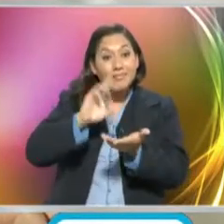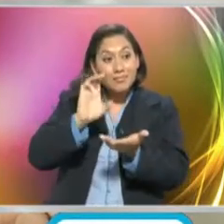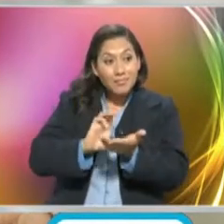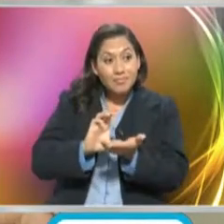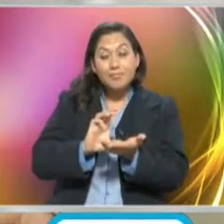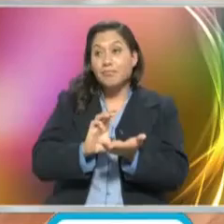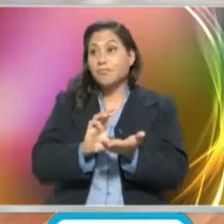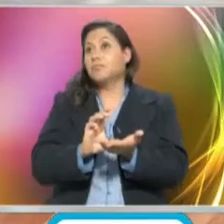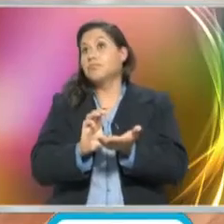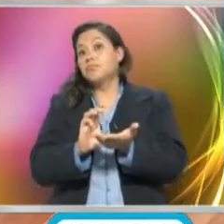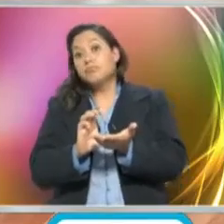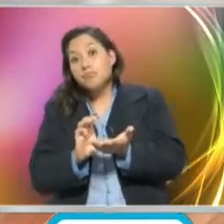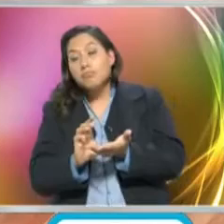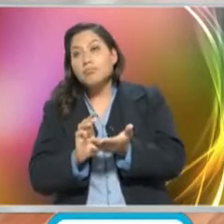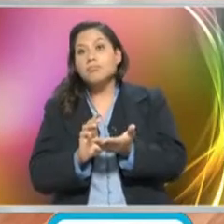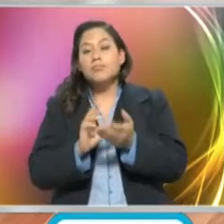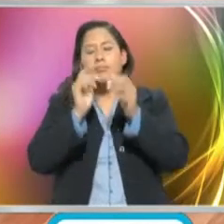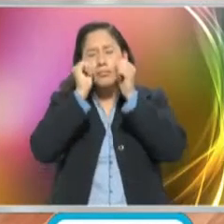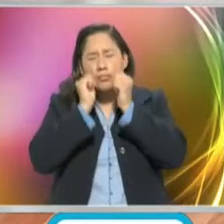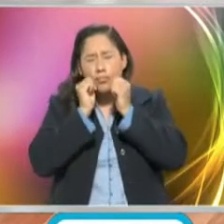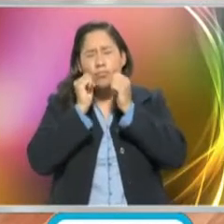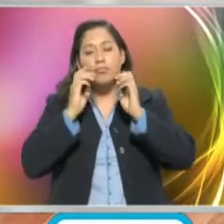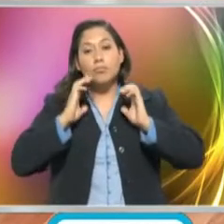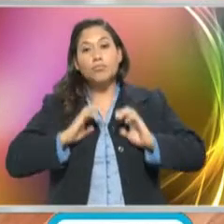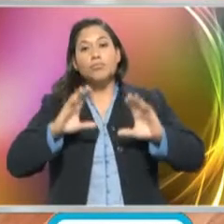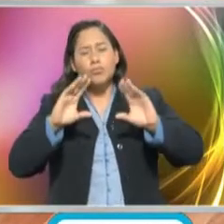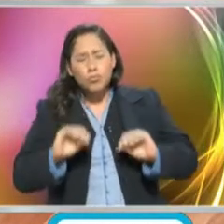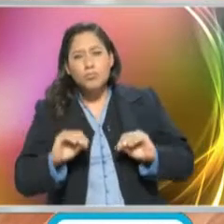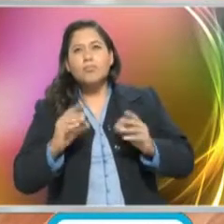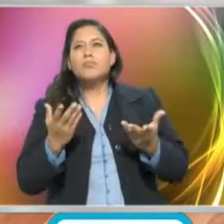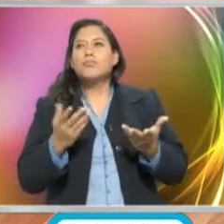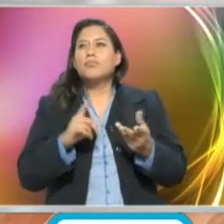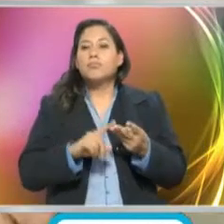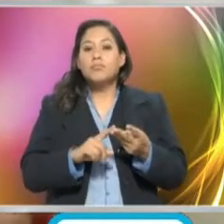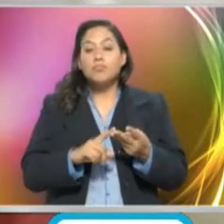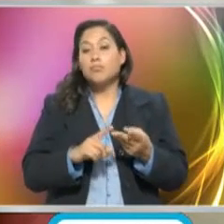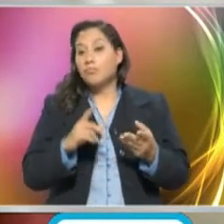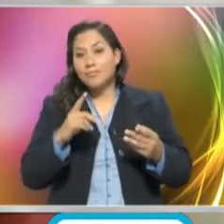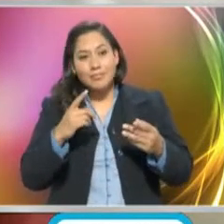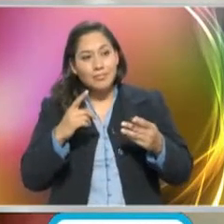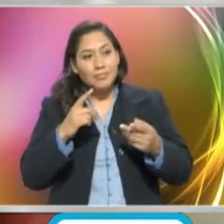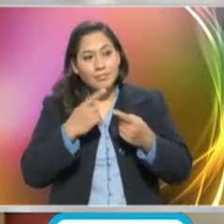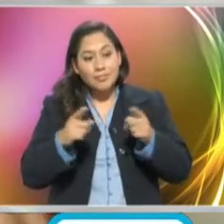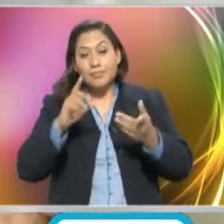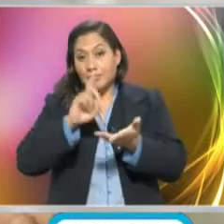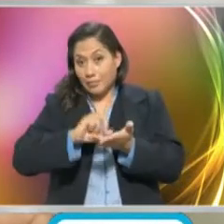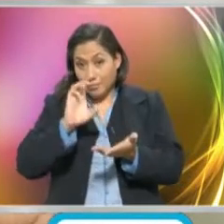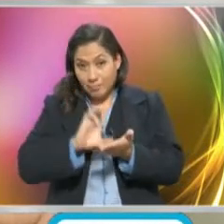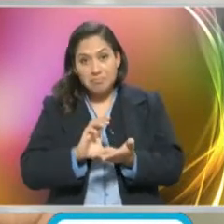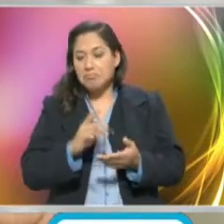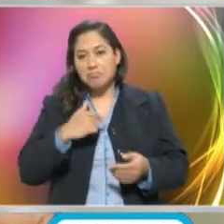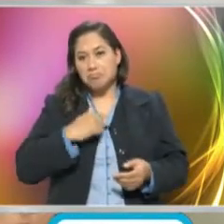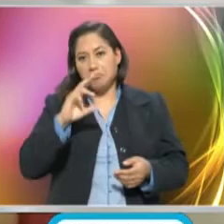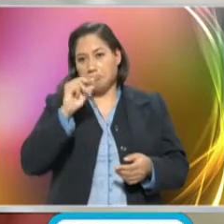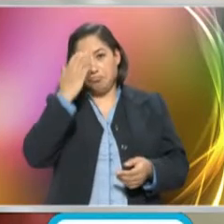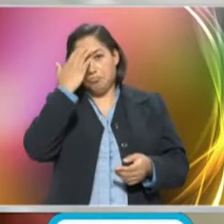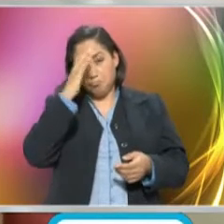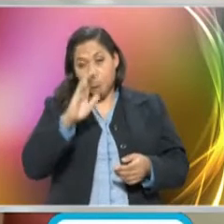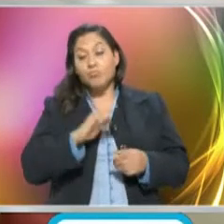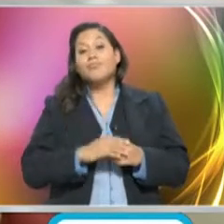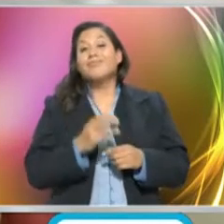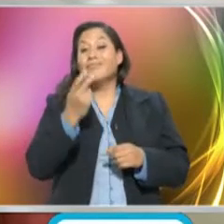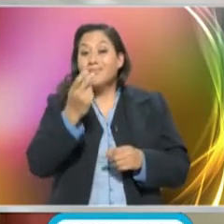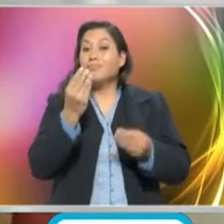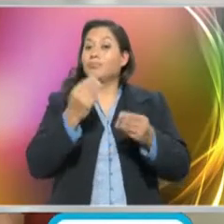discapacidad visual, motriz, sobre otro tipo de situación, ¿no? Entonces